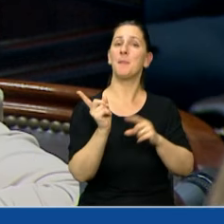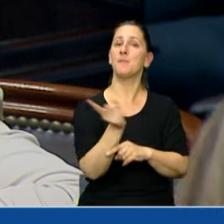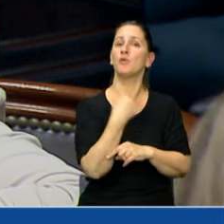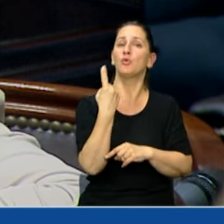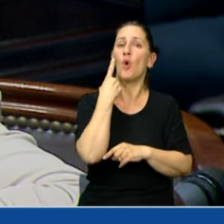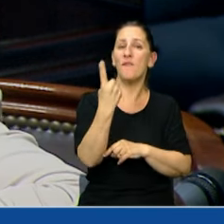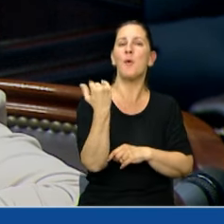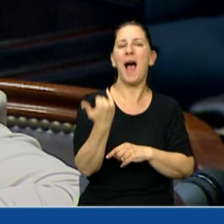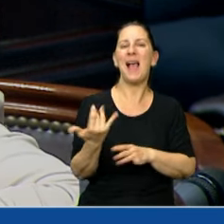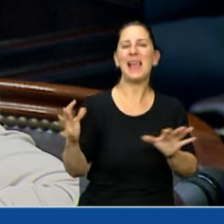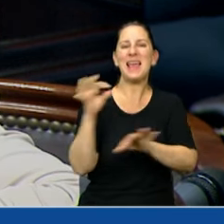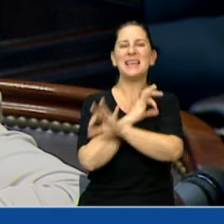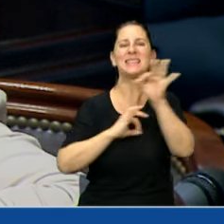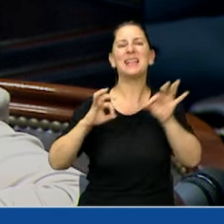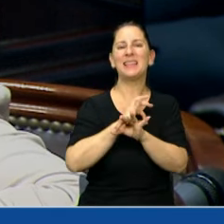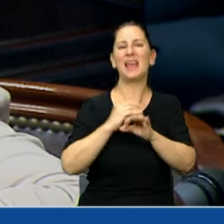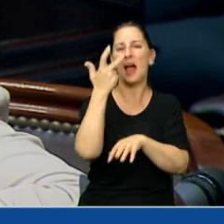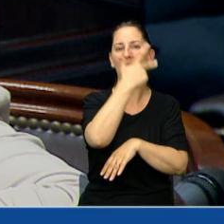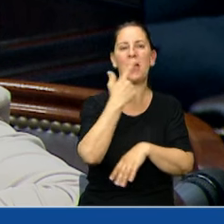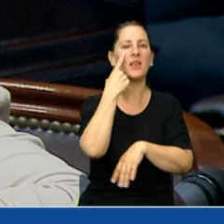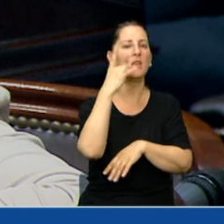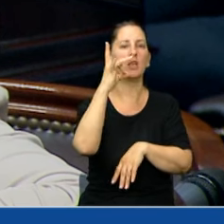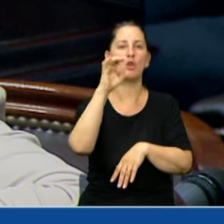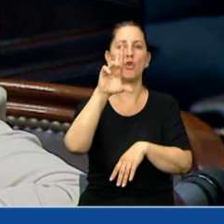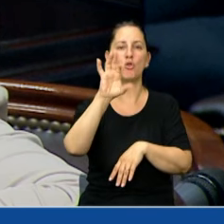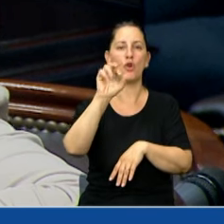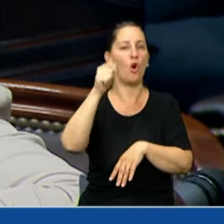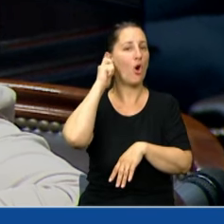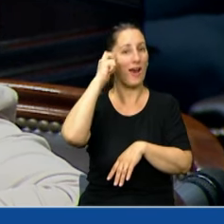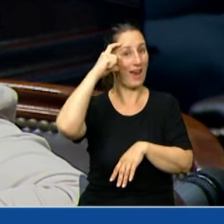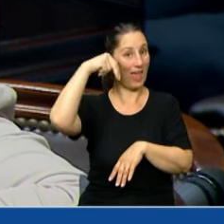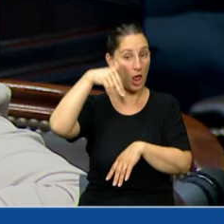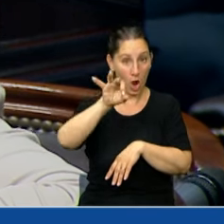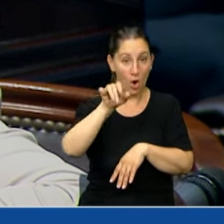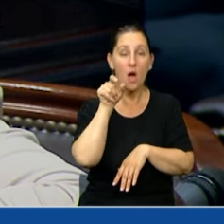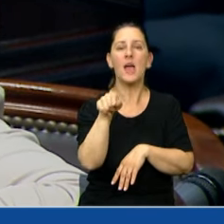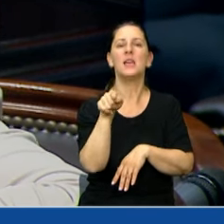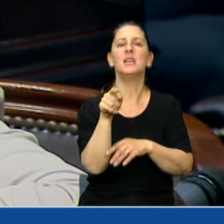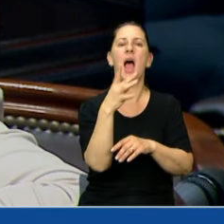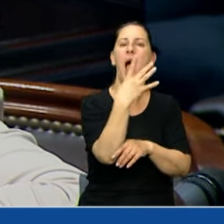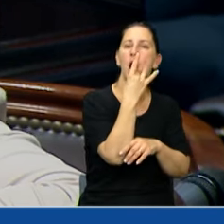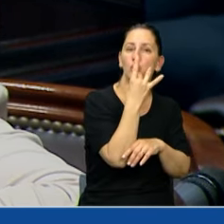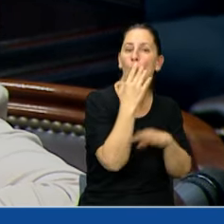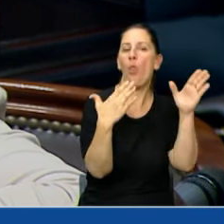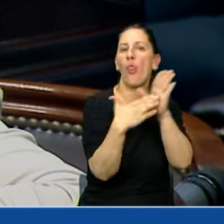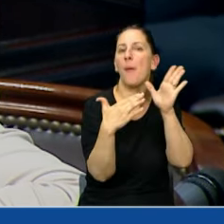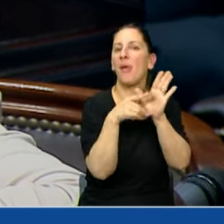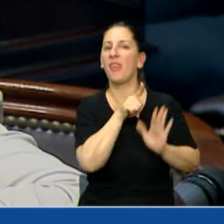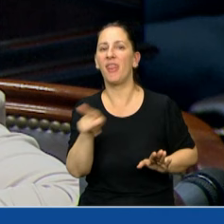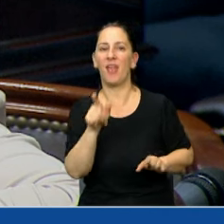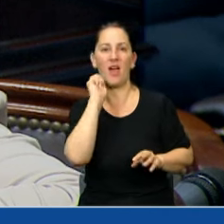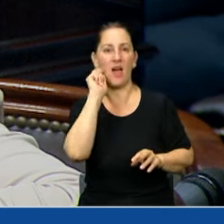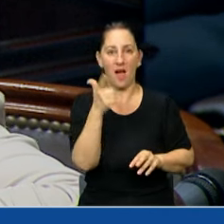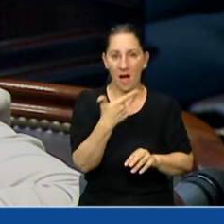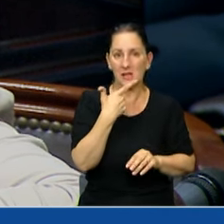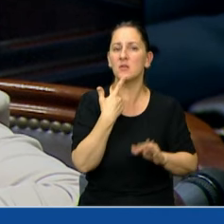que se presenta una estrategia de hidrógeno que pone al hidrógeno azul en base al gas bajo